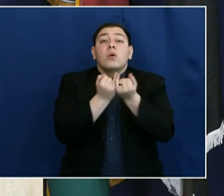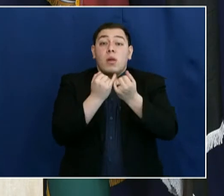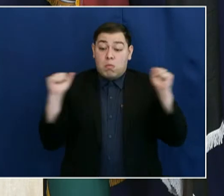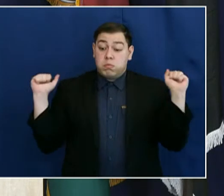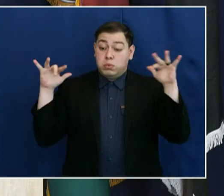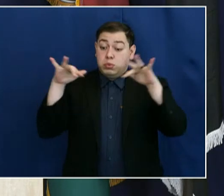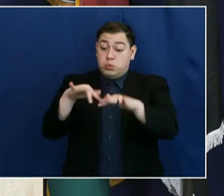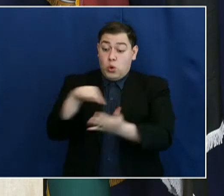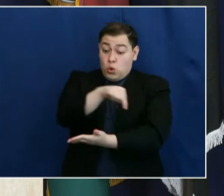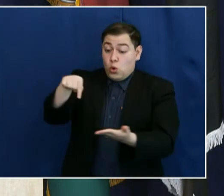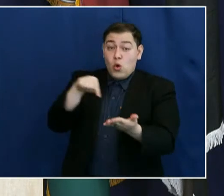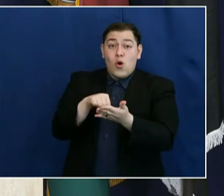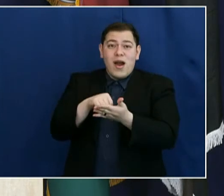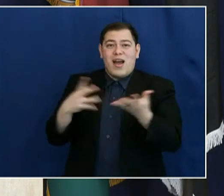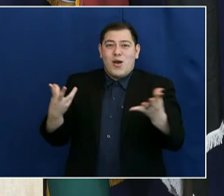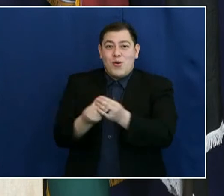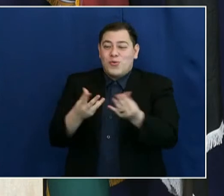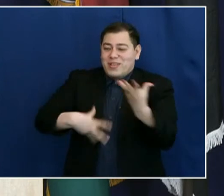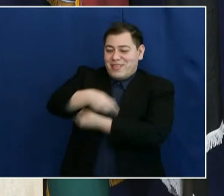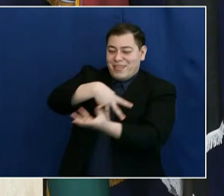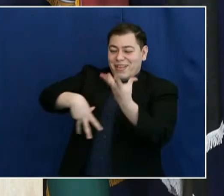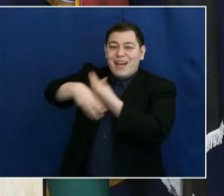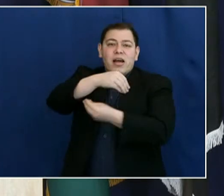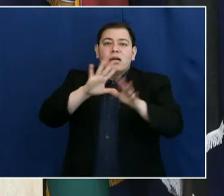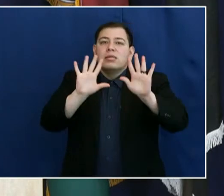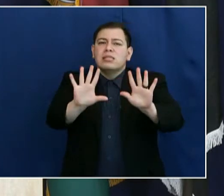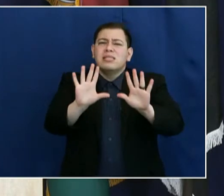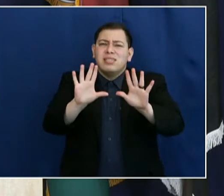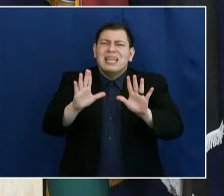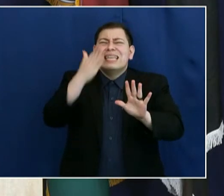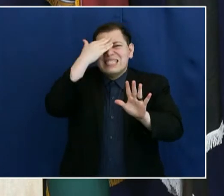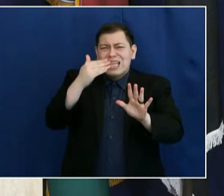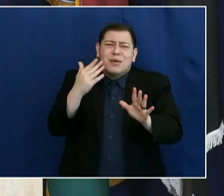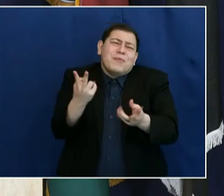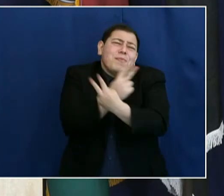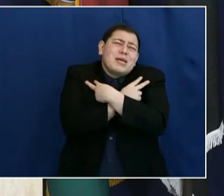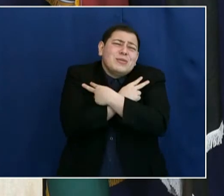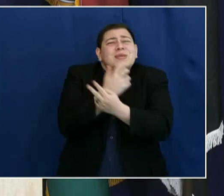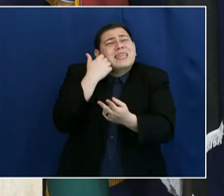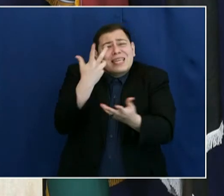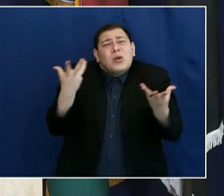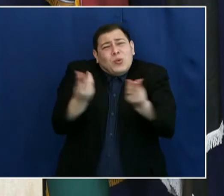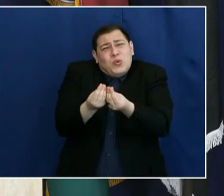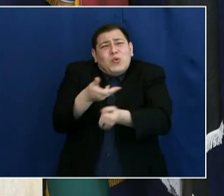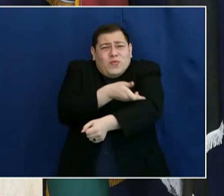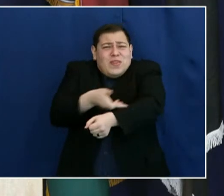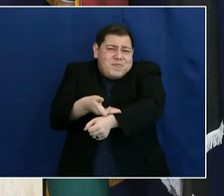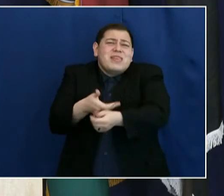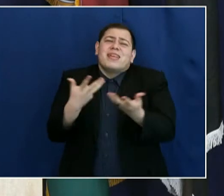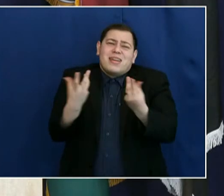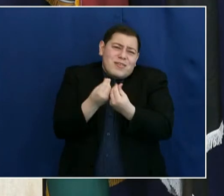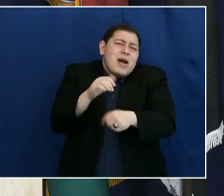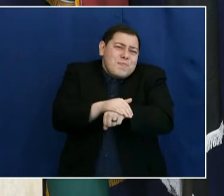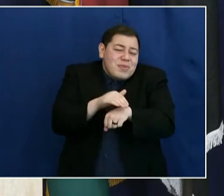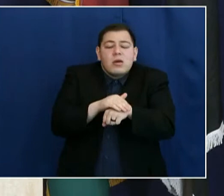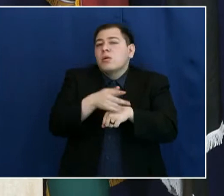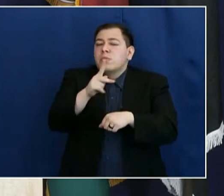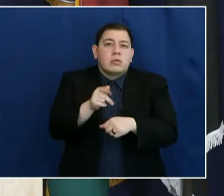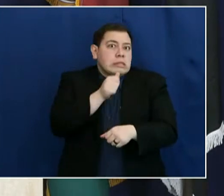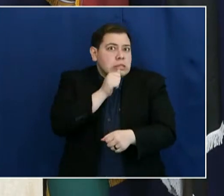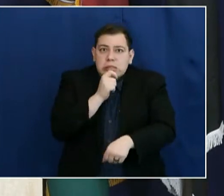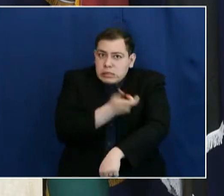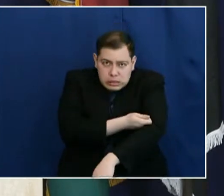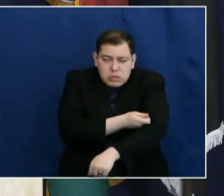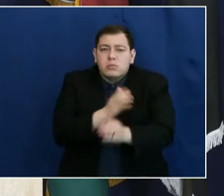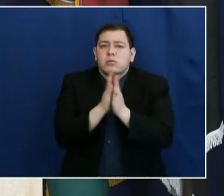son épocas donde queremos estar con nuestros seres queridos, pero es muy difícil si todavía no están vacunados. Así que muchísimas